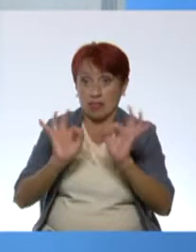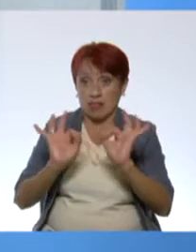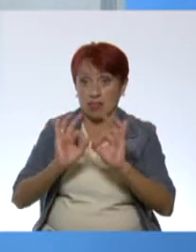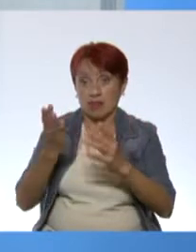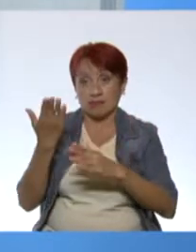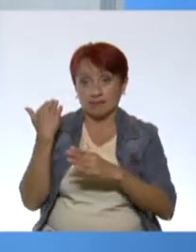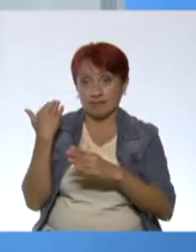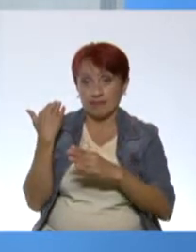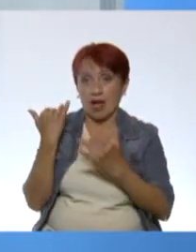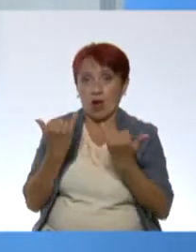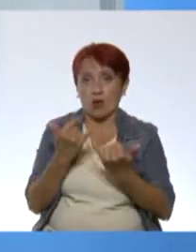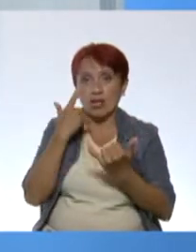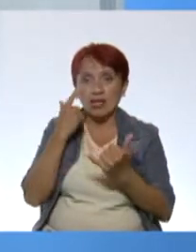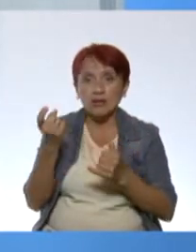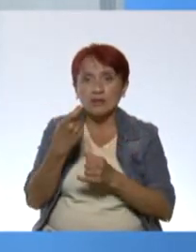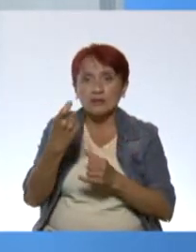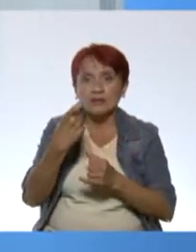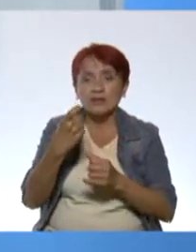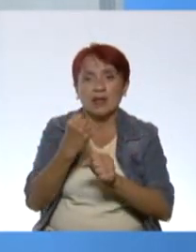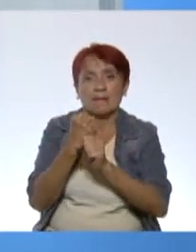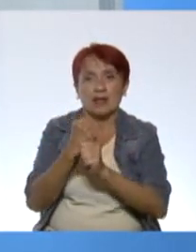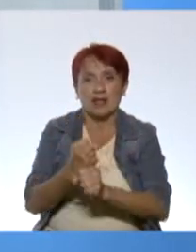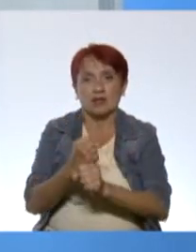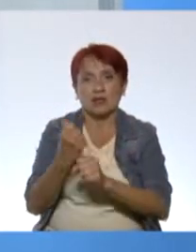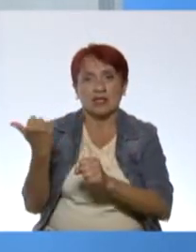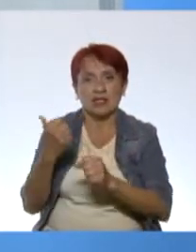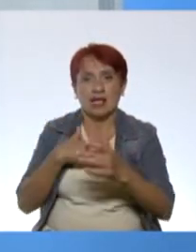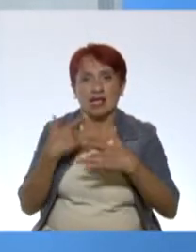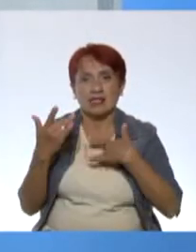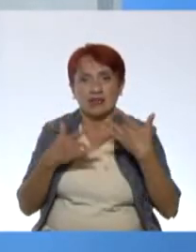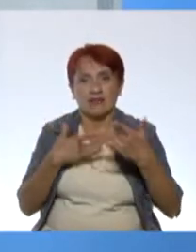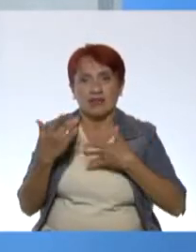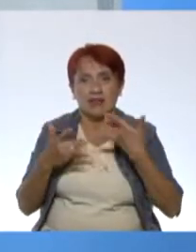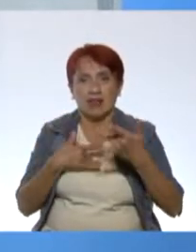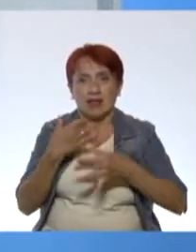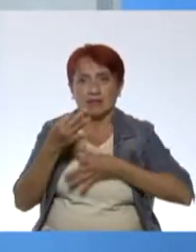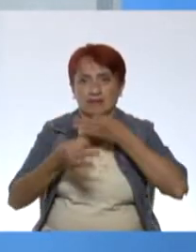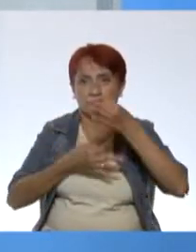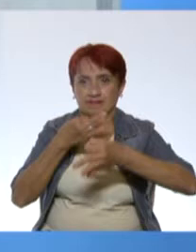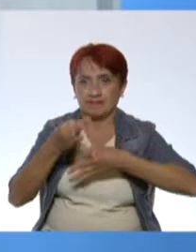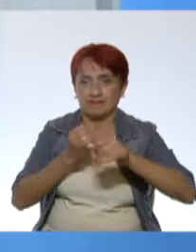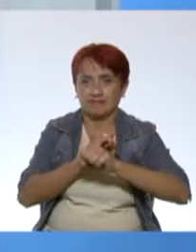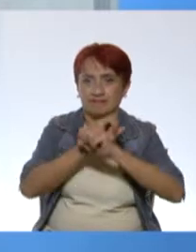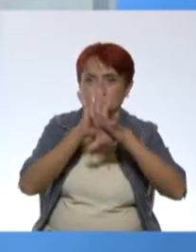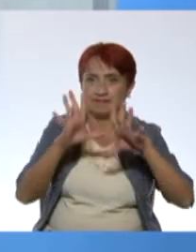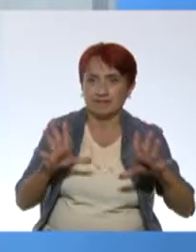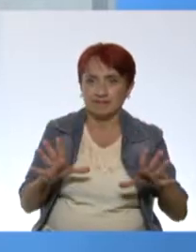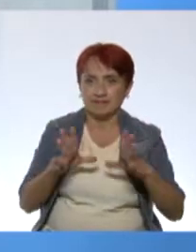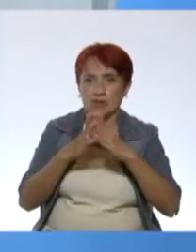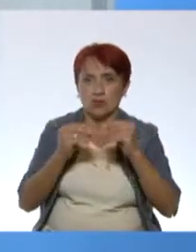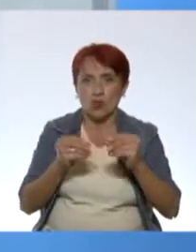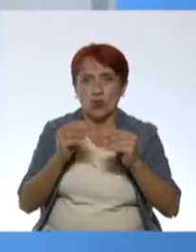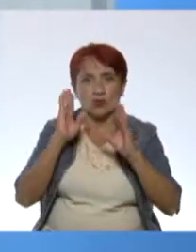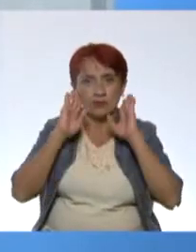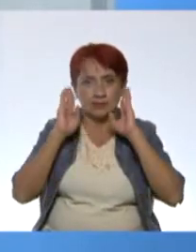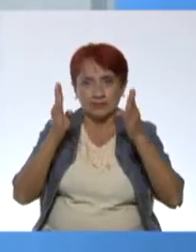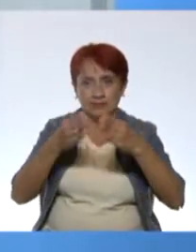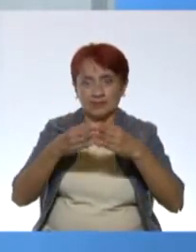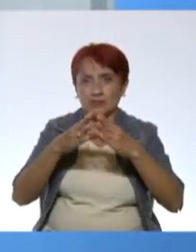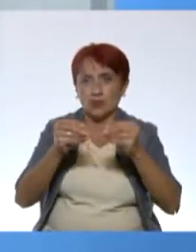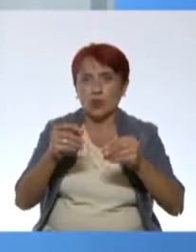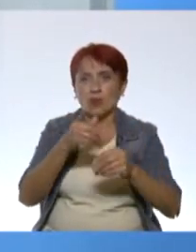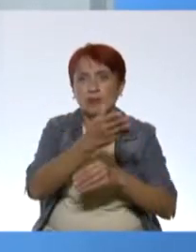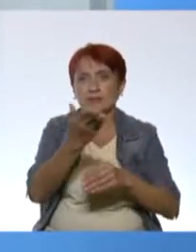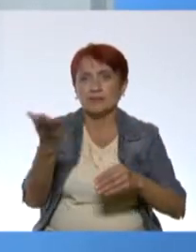y ahora tenemos que buscarlo. Esperando que esto haya sido lo bastante explícito y lo bastante